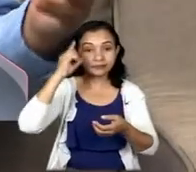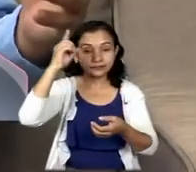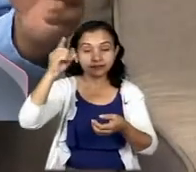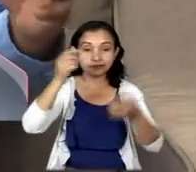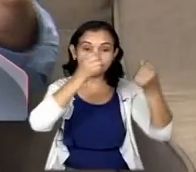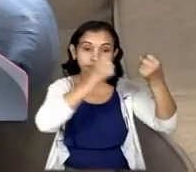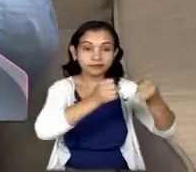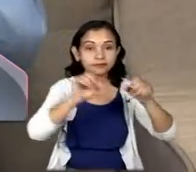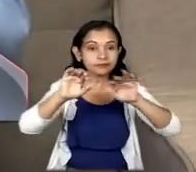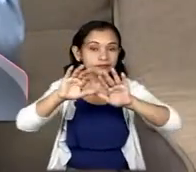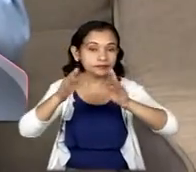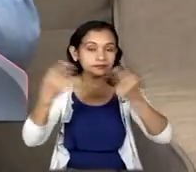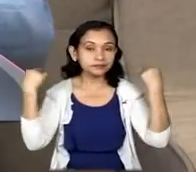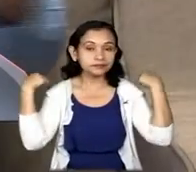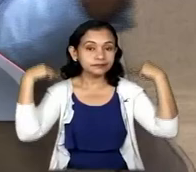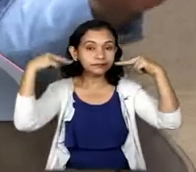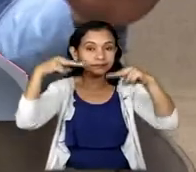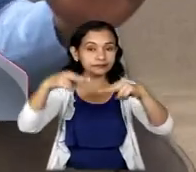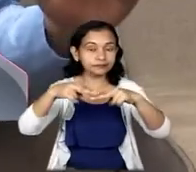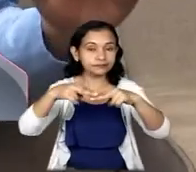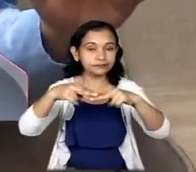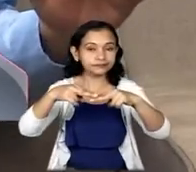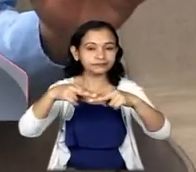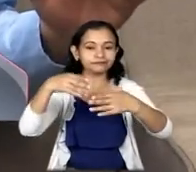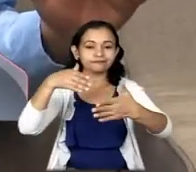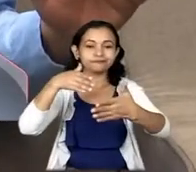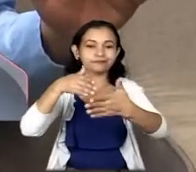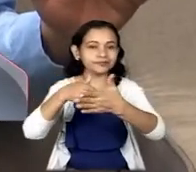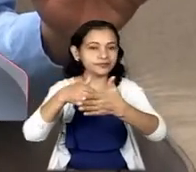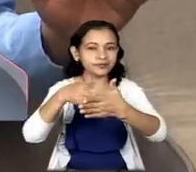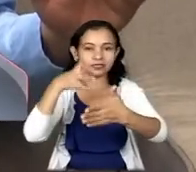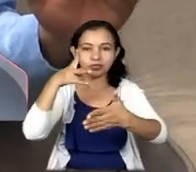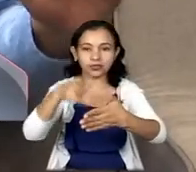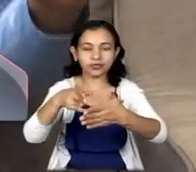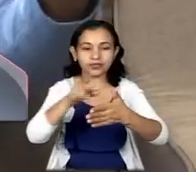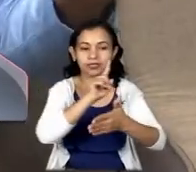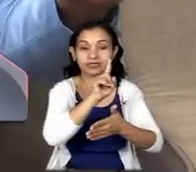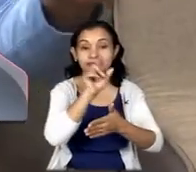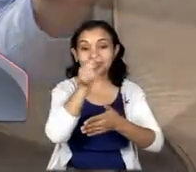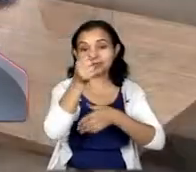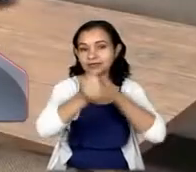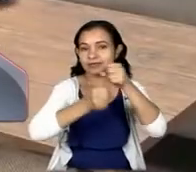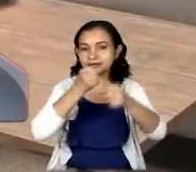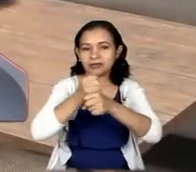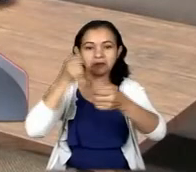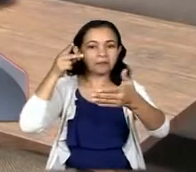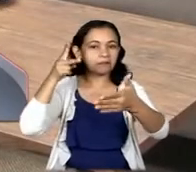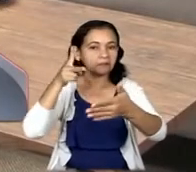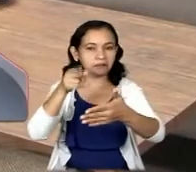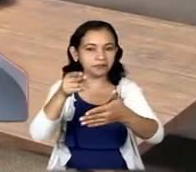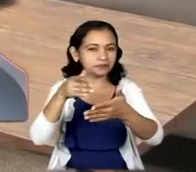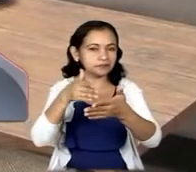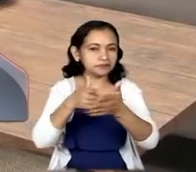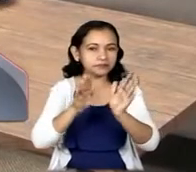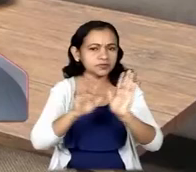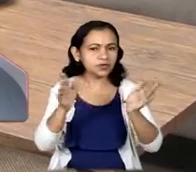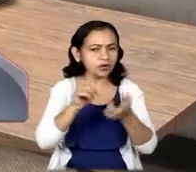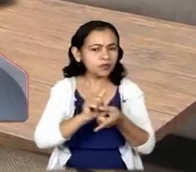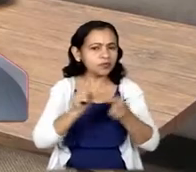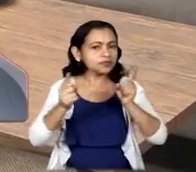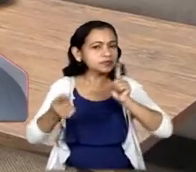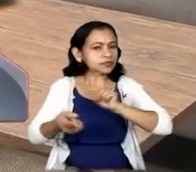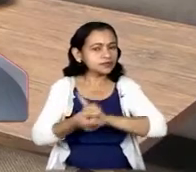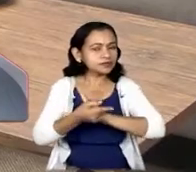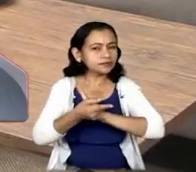las y los docentes se vio seriamente truncado durante 16 años. Y en ese sentido quisiera preguntarle cómo se revierte esta matriz,